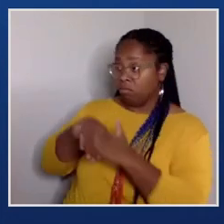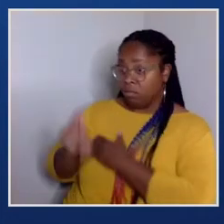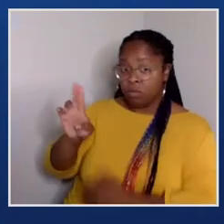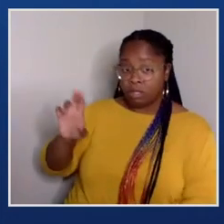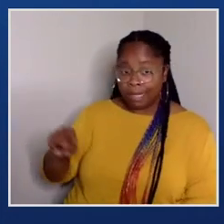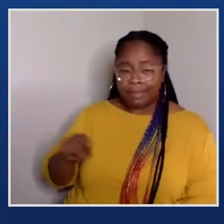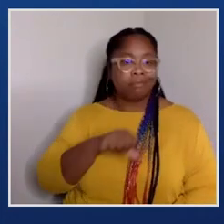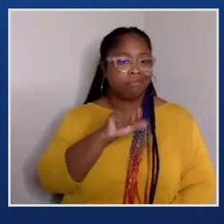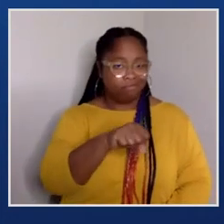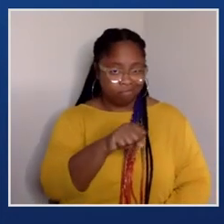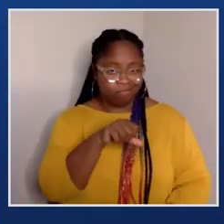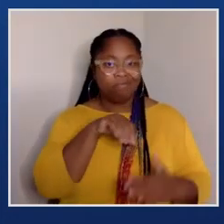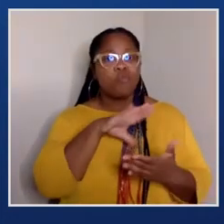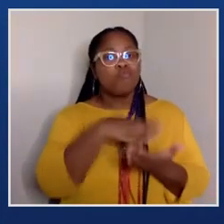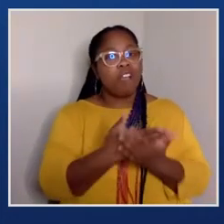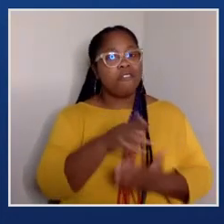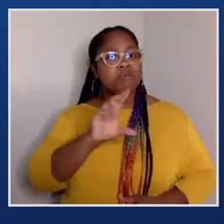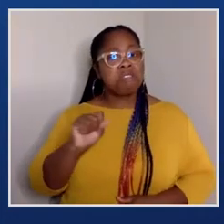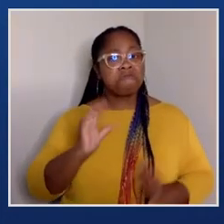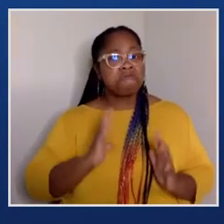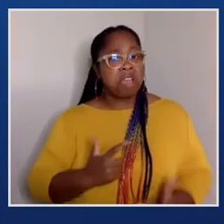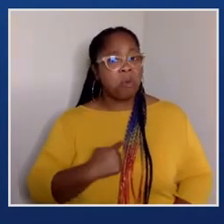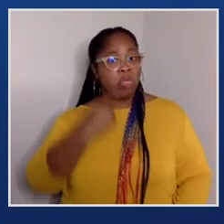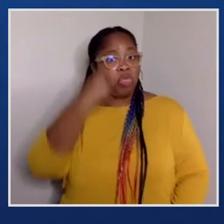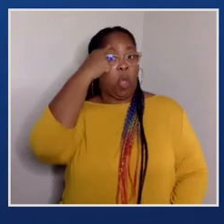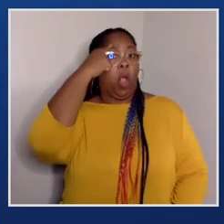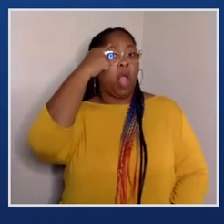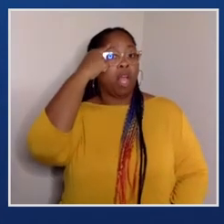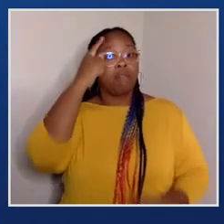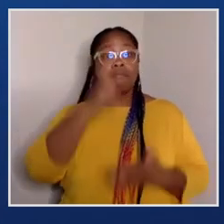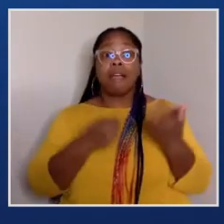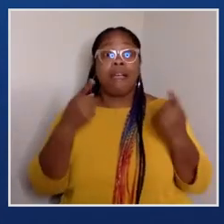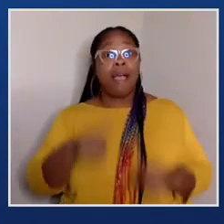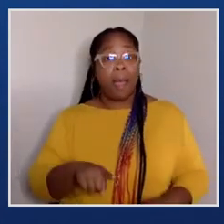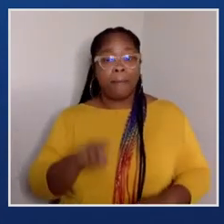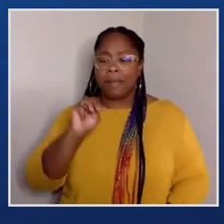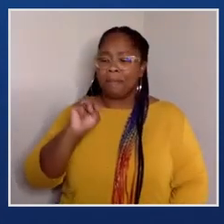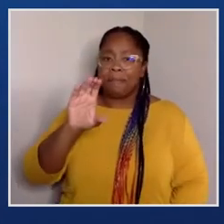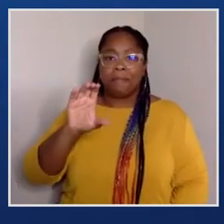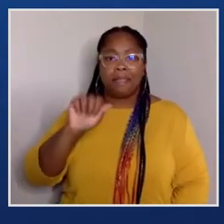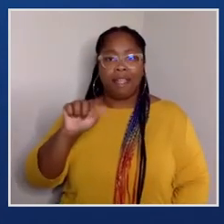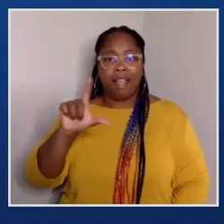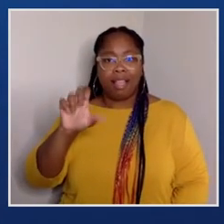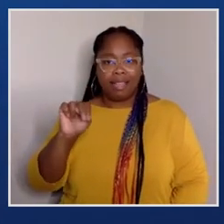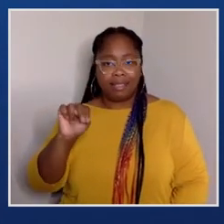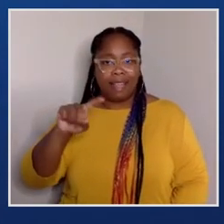a United States. Uh-huh. Pero resulta que en McAllen, Texas,